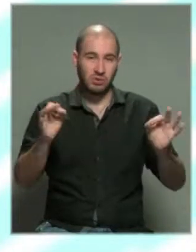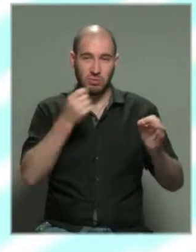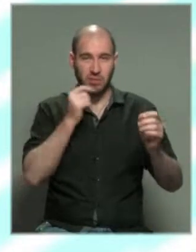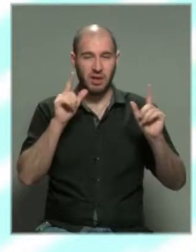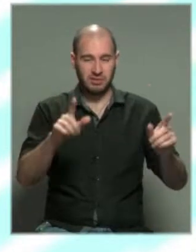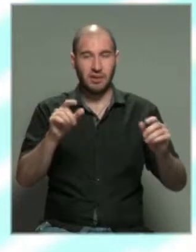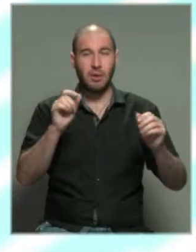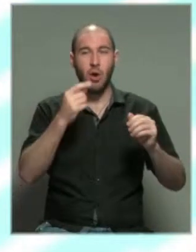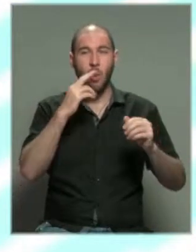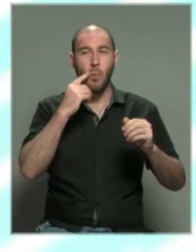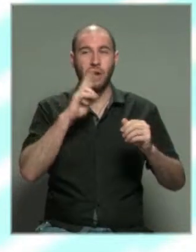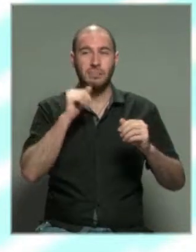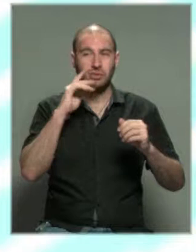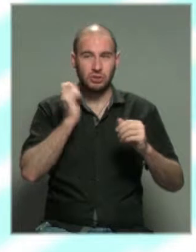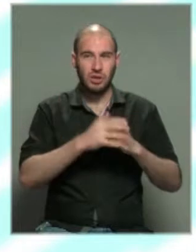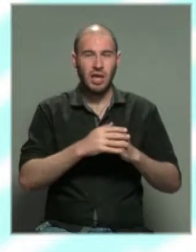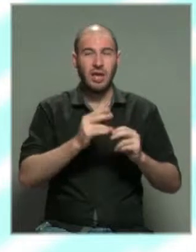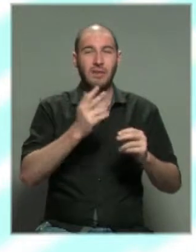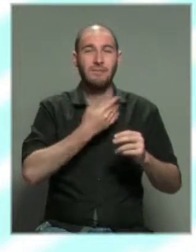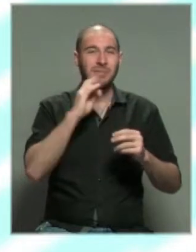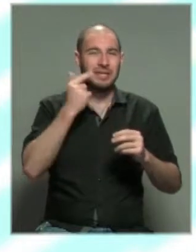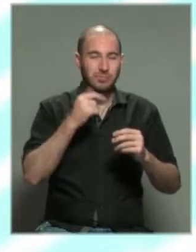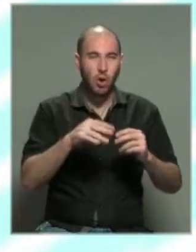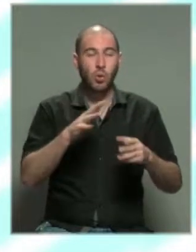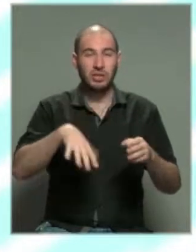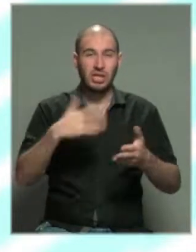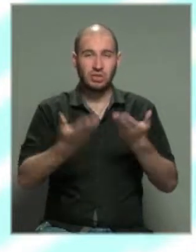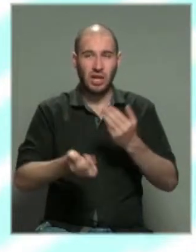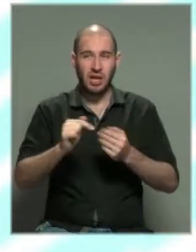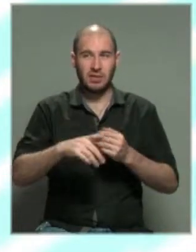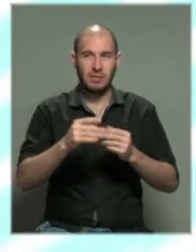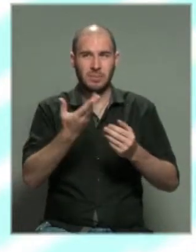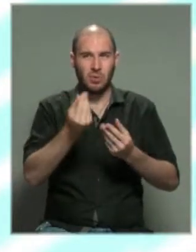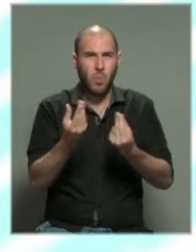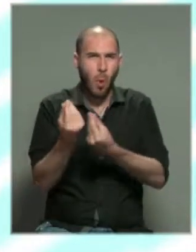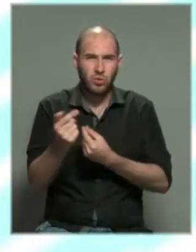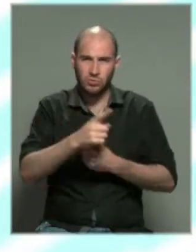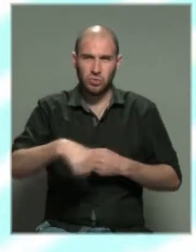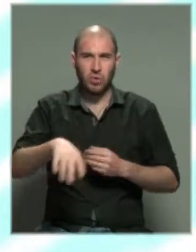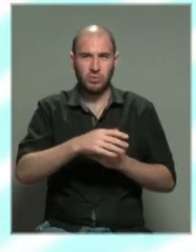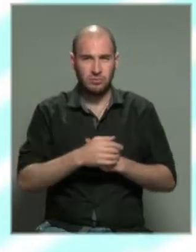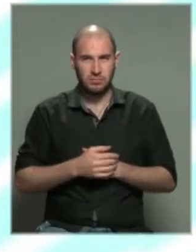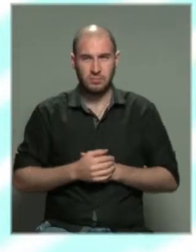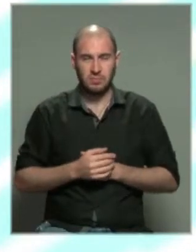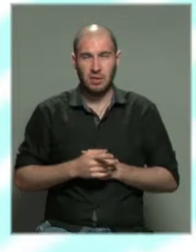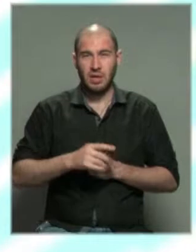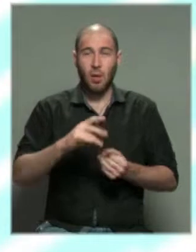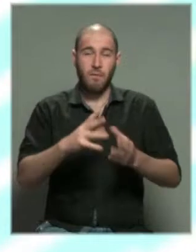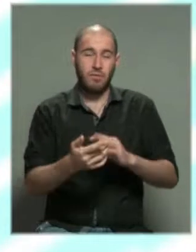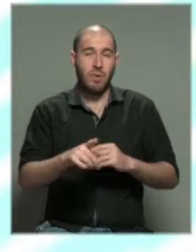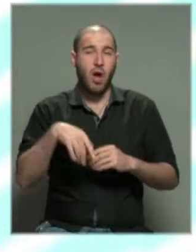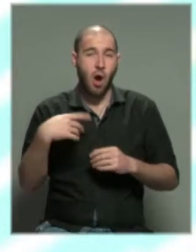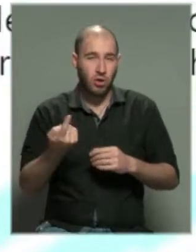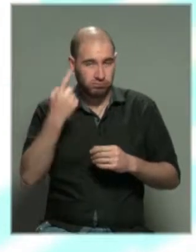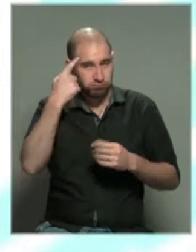esta de Malena Pichot. Dice, el feminismo es justicia social y eso es un concepto que asusta mucho a muchas personas. Bueno, es otra forma